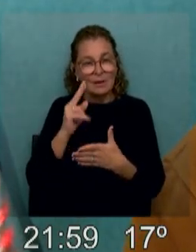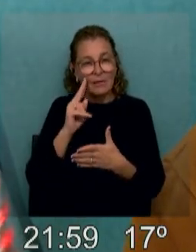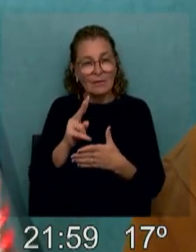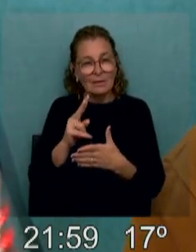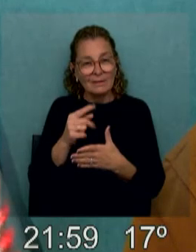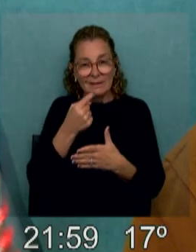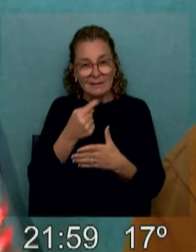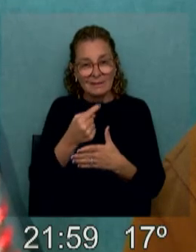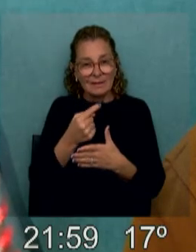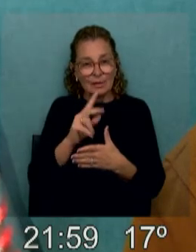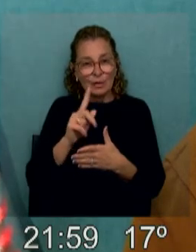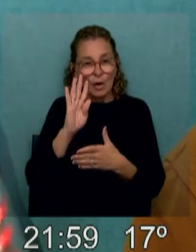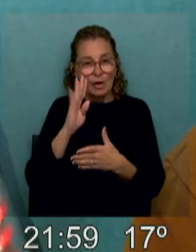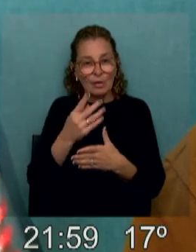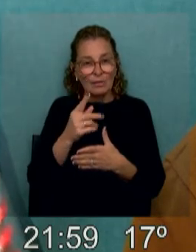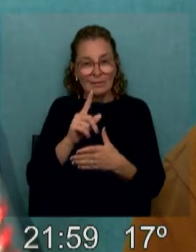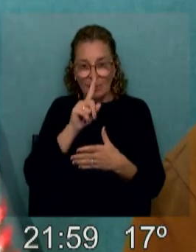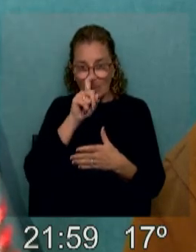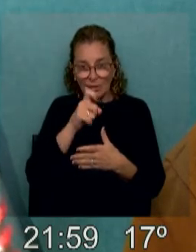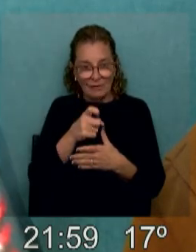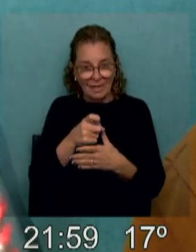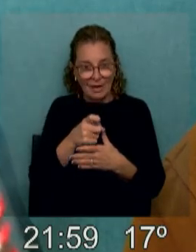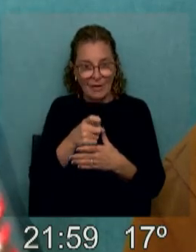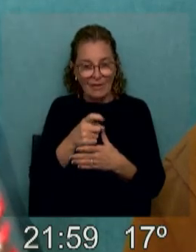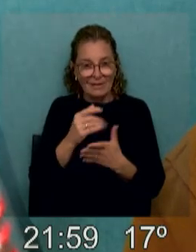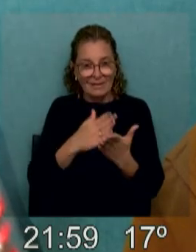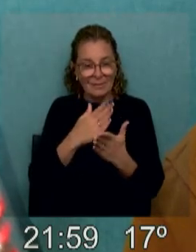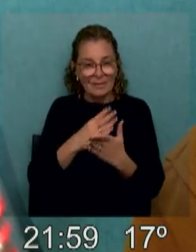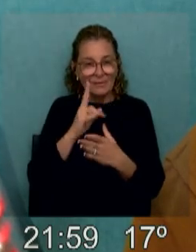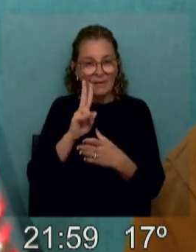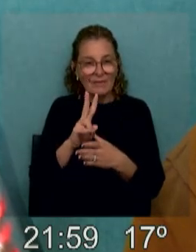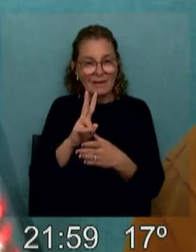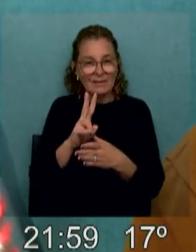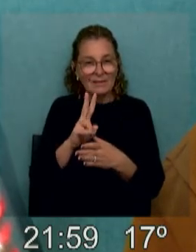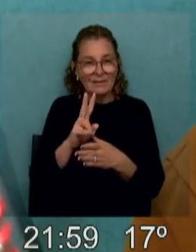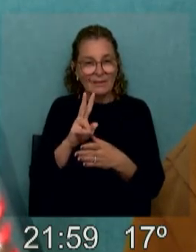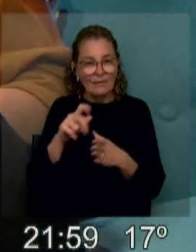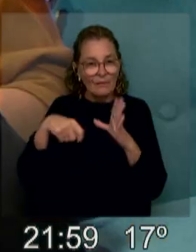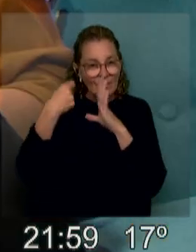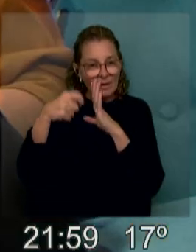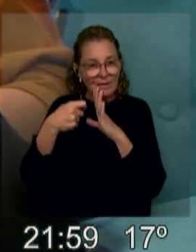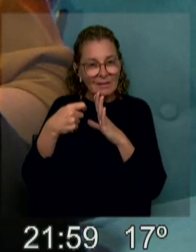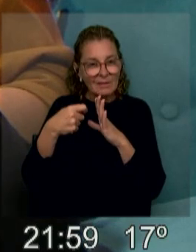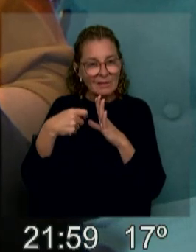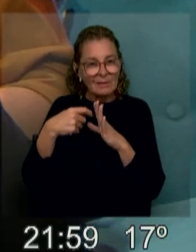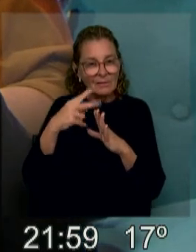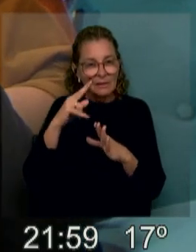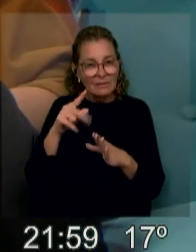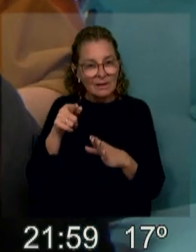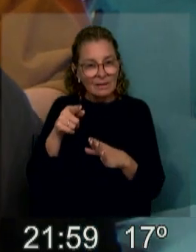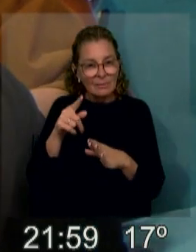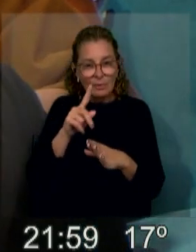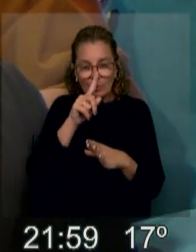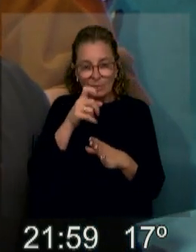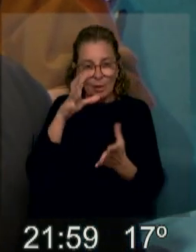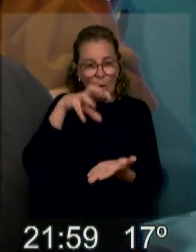y no reconoces a Montevideo, viste que siempre cuando vemos un video, peli, ver